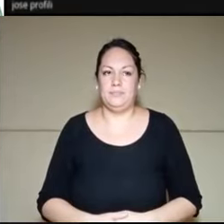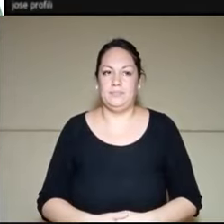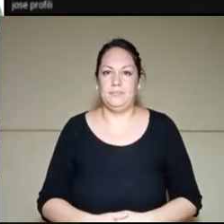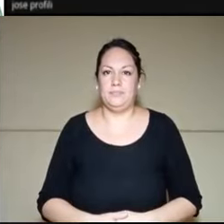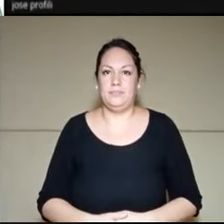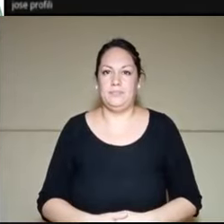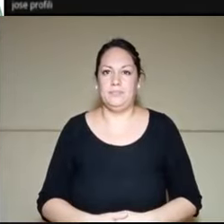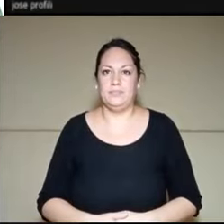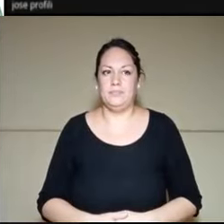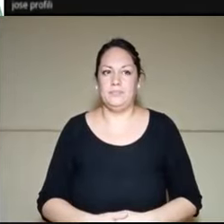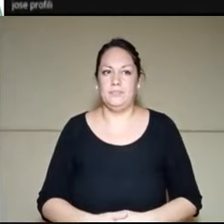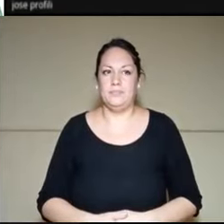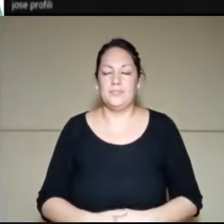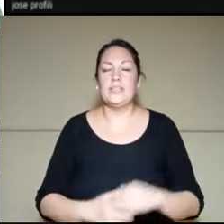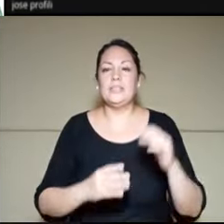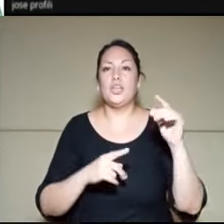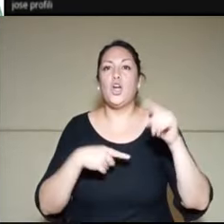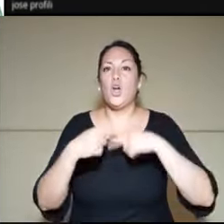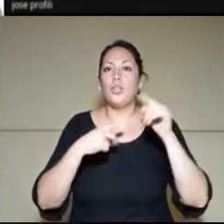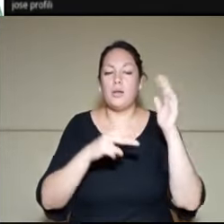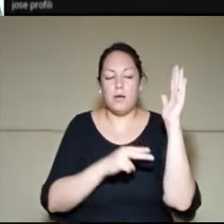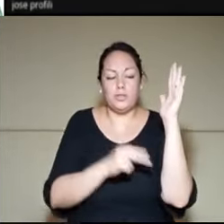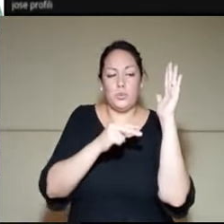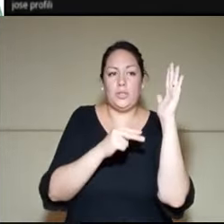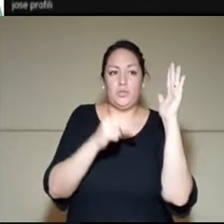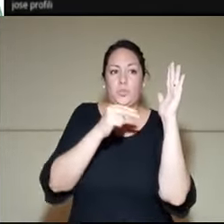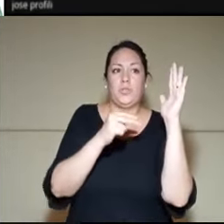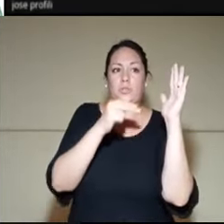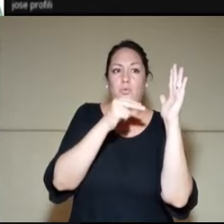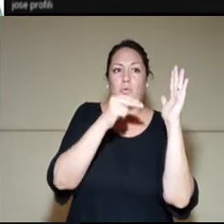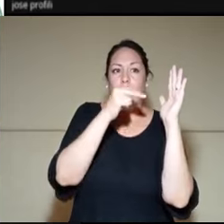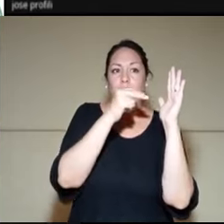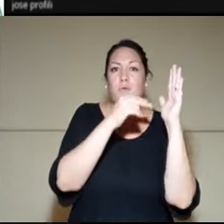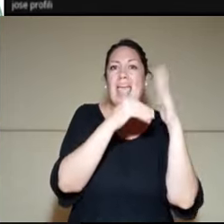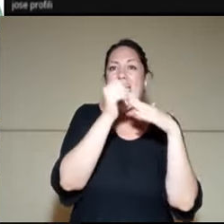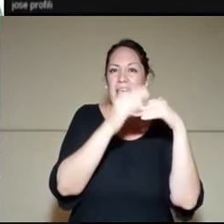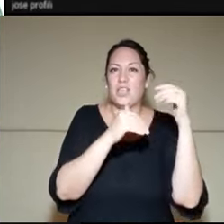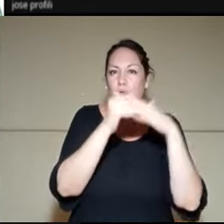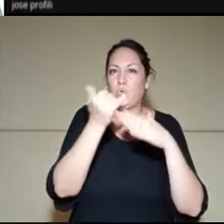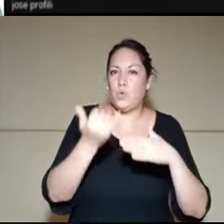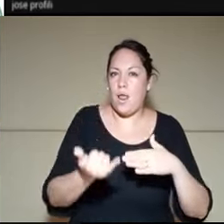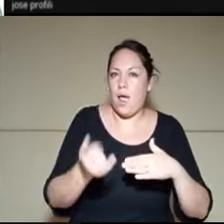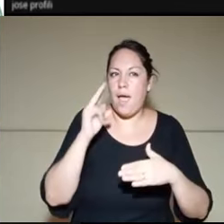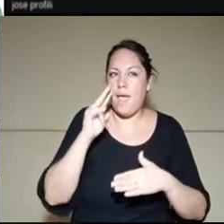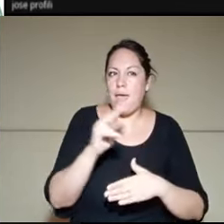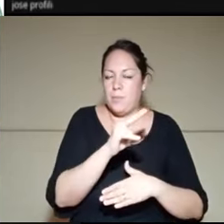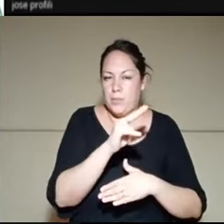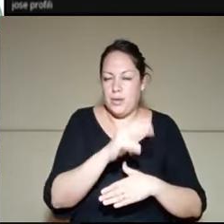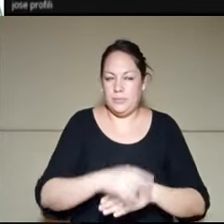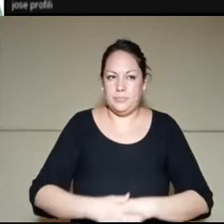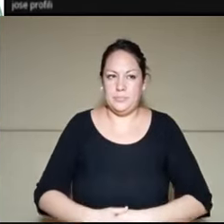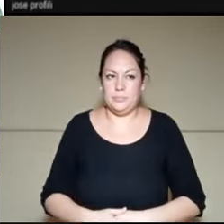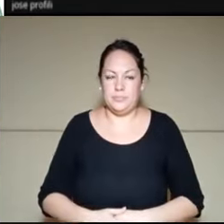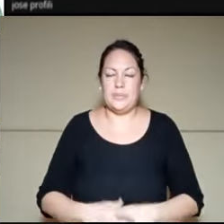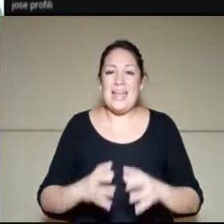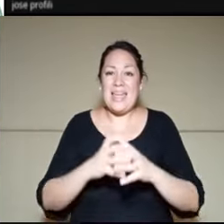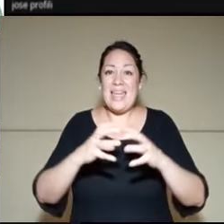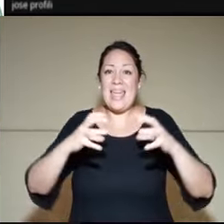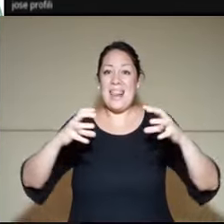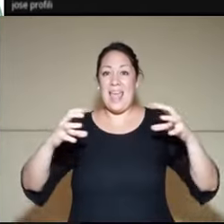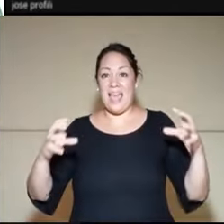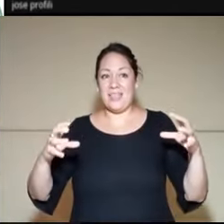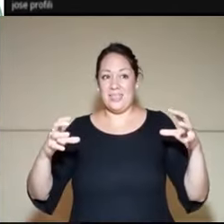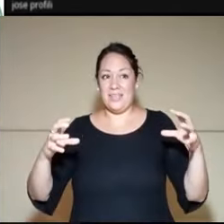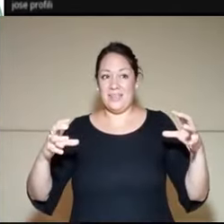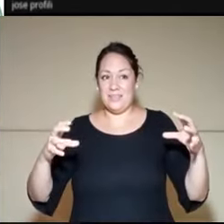¿Sí? Entonces, ya si seguimos subiendo, encontramos, ¿sí?, esta estructura ya